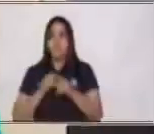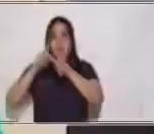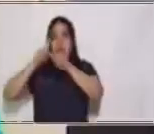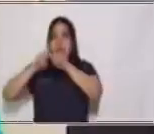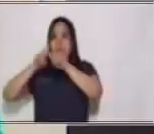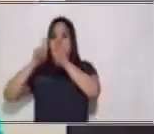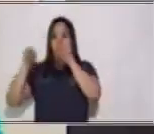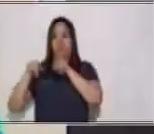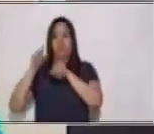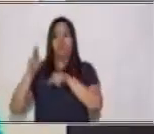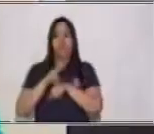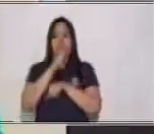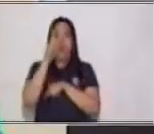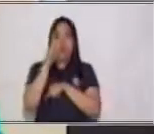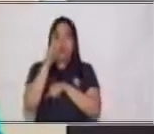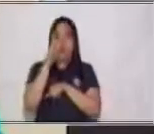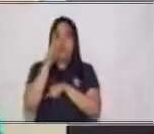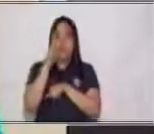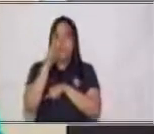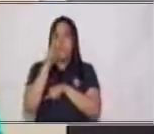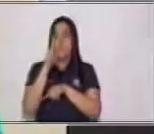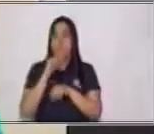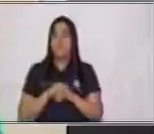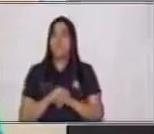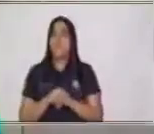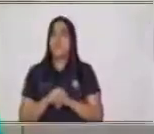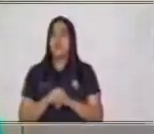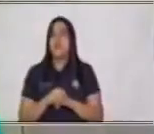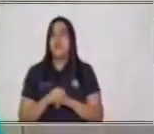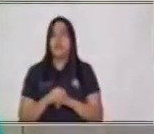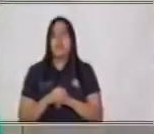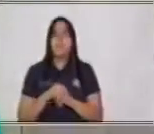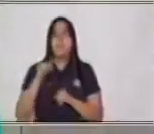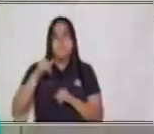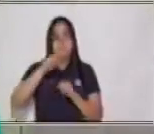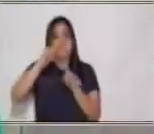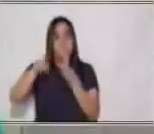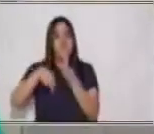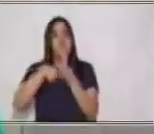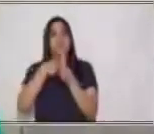Y elevamos al cuadrado. Ahora,